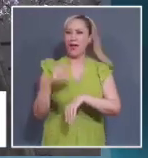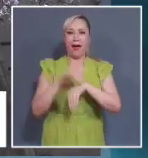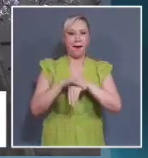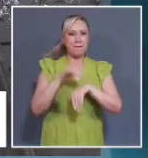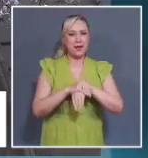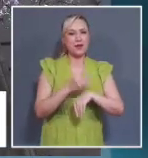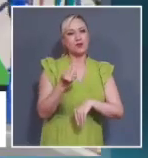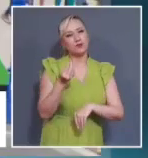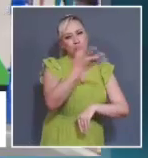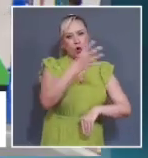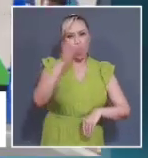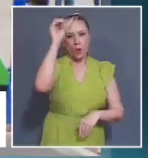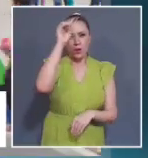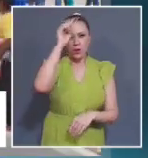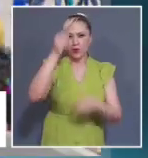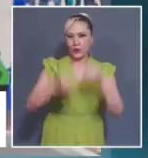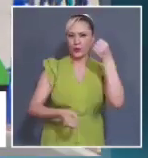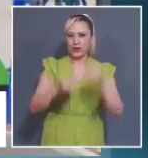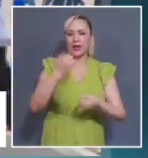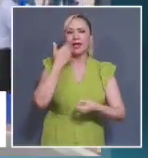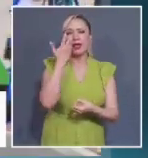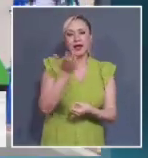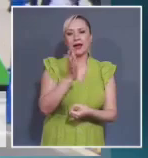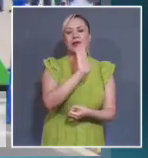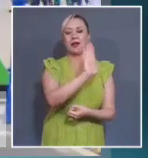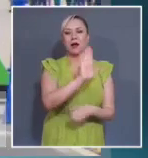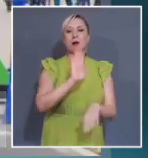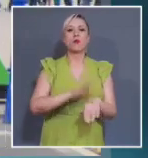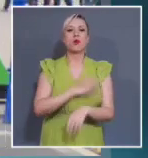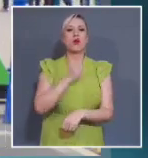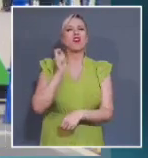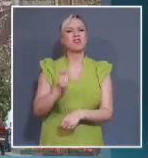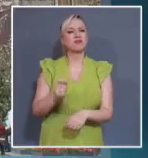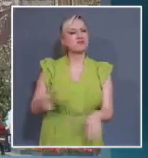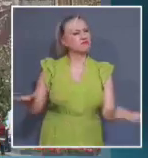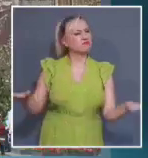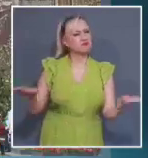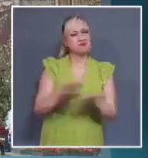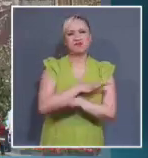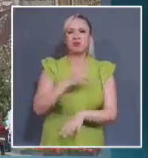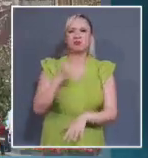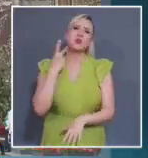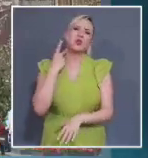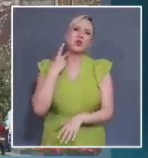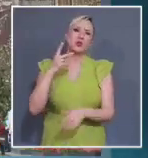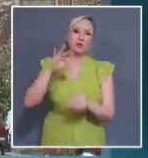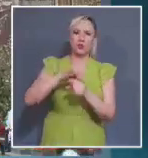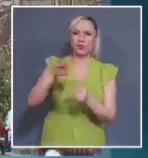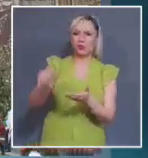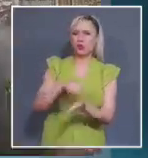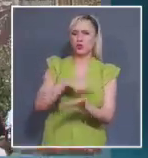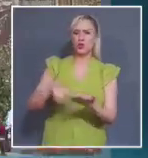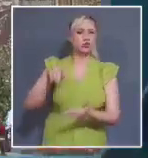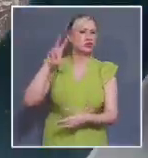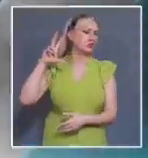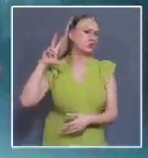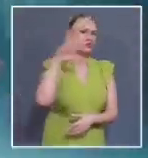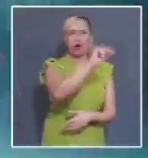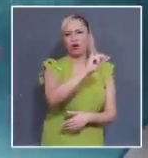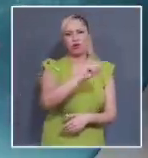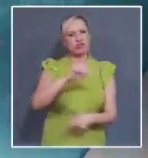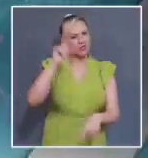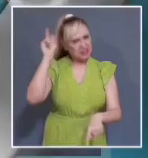la suspensión de la segunda parte de las reformas político-electorales y para que se declare la invalidez de los cambios.